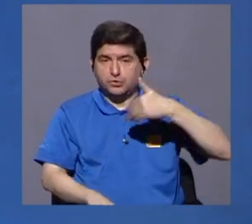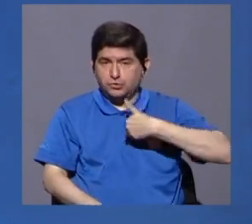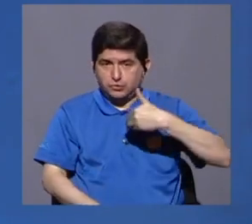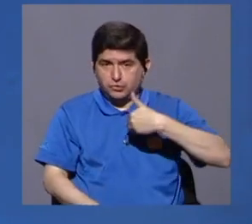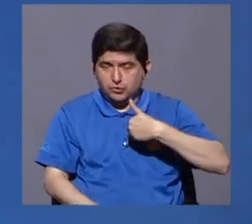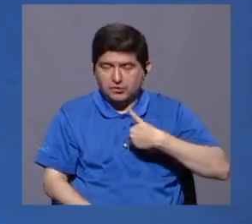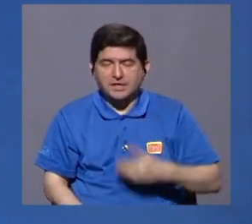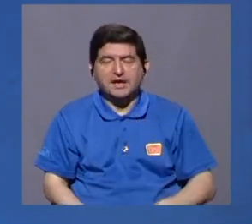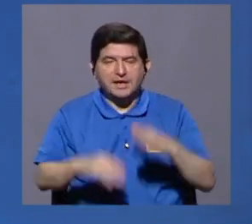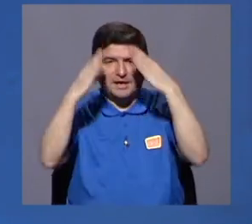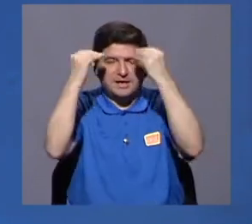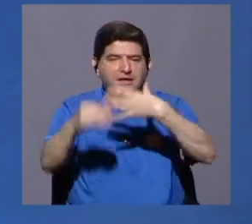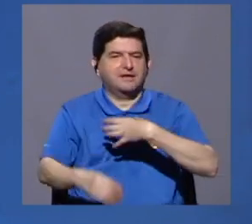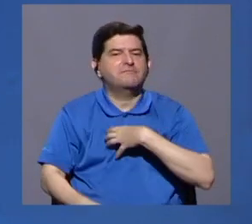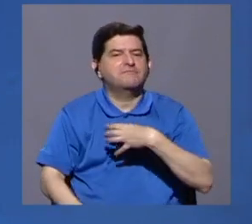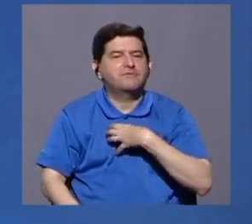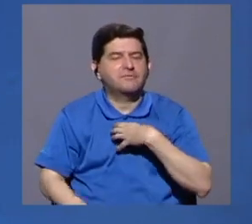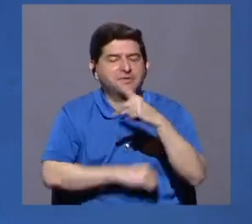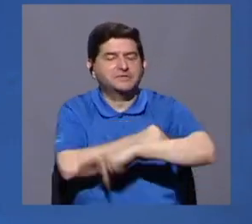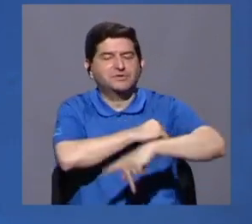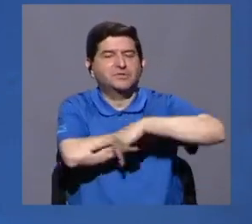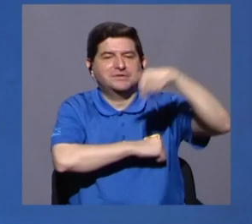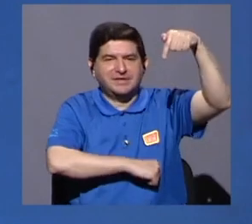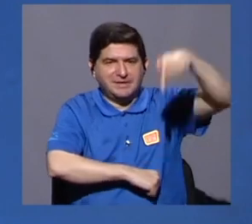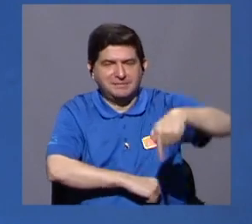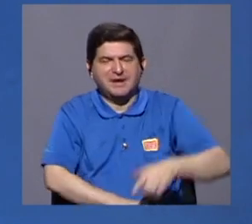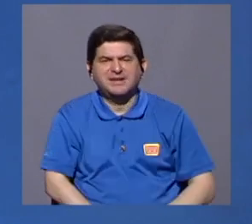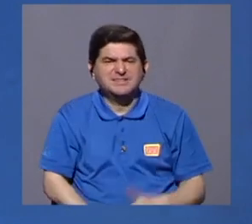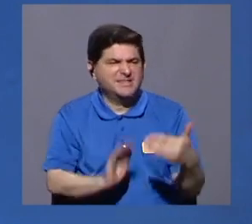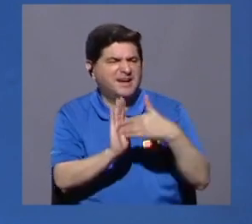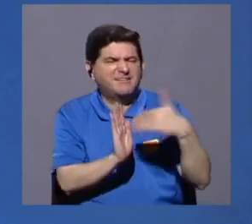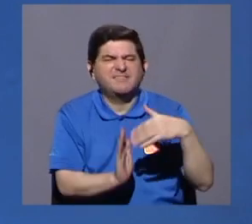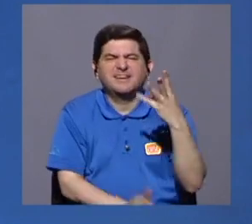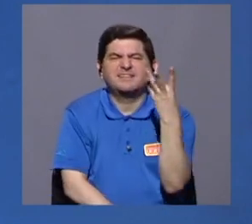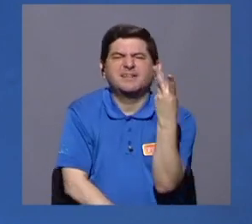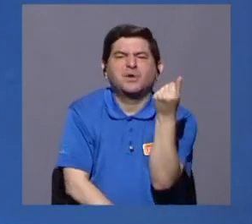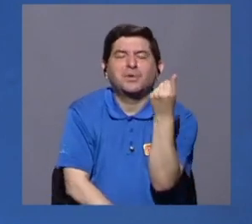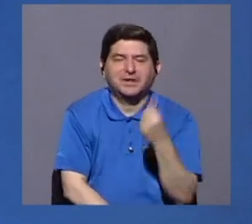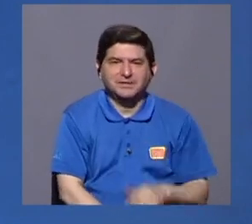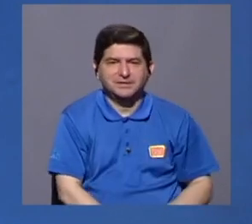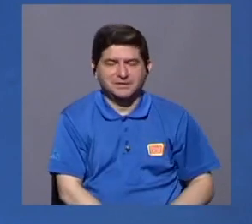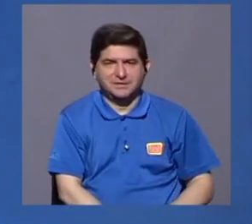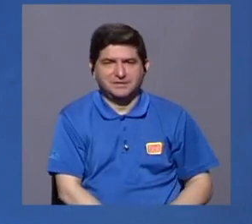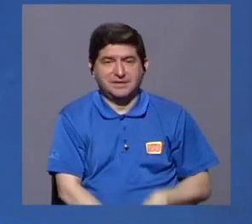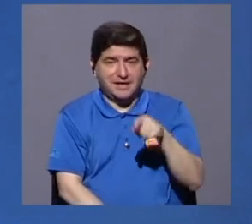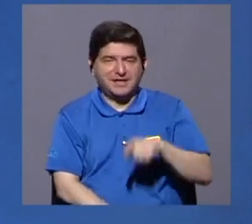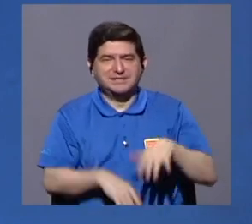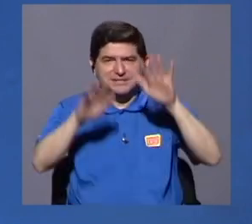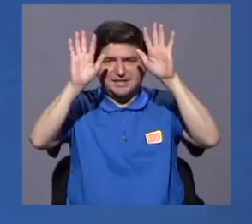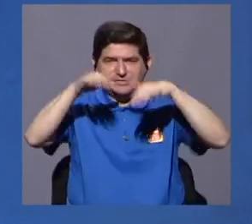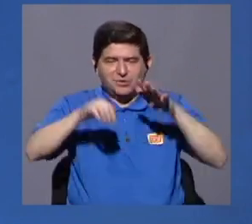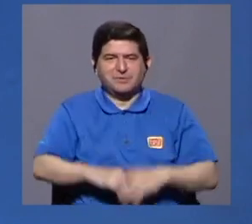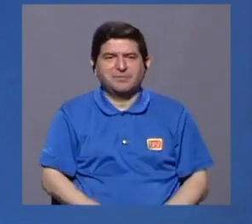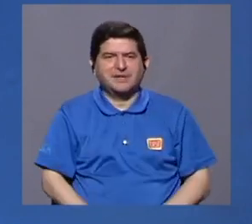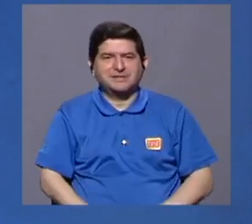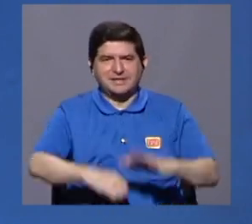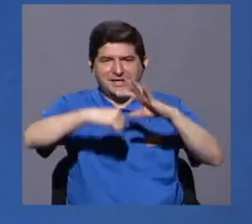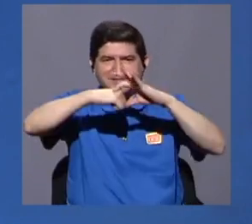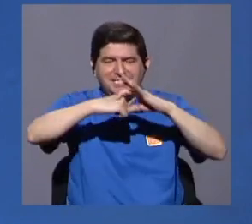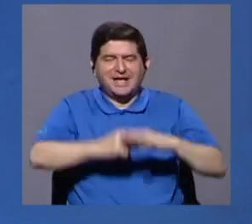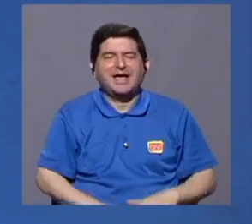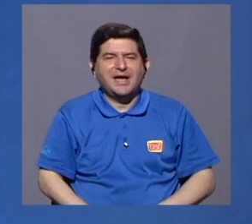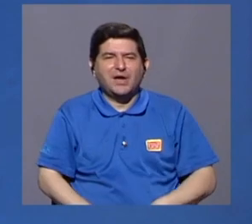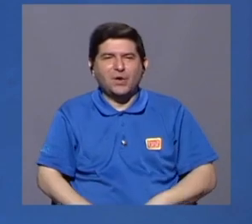datos propios para nuestro país a ver cuánto afecta este las tormentas geomagnéticas no